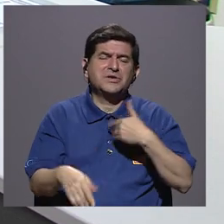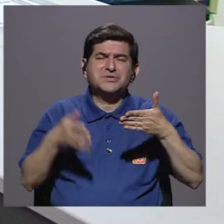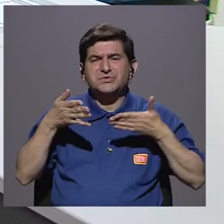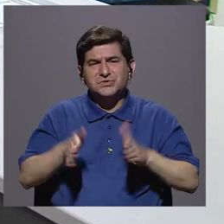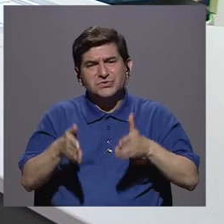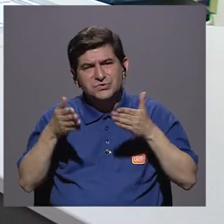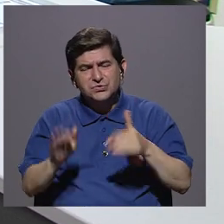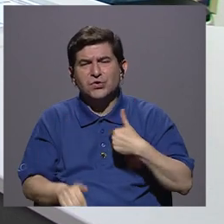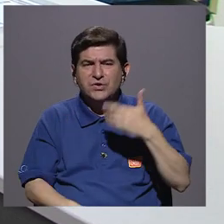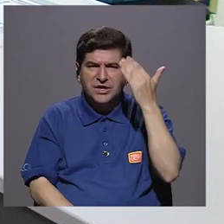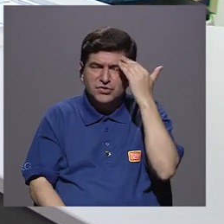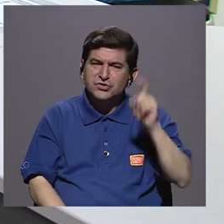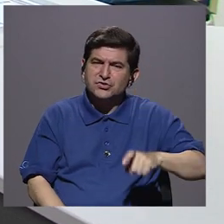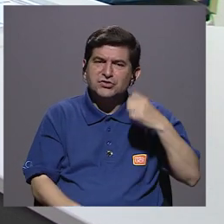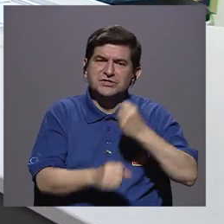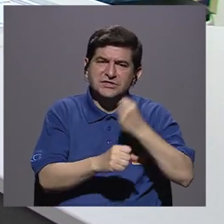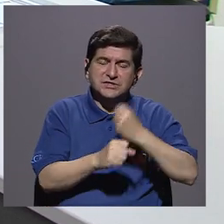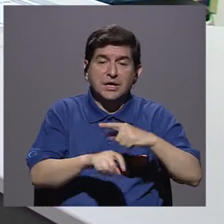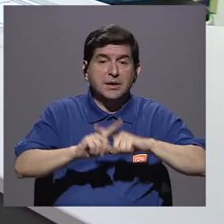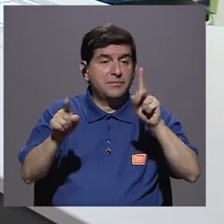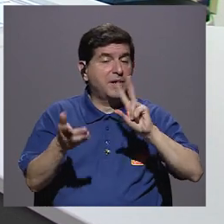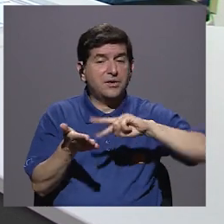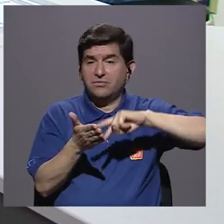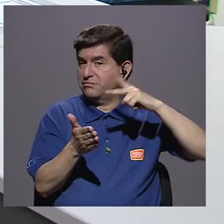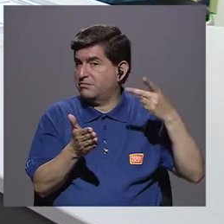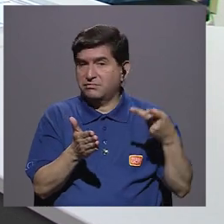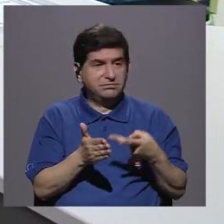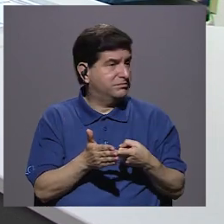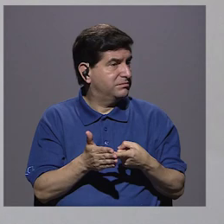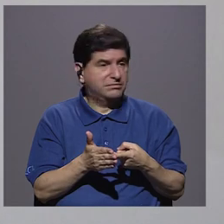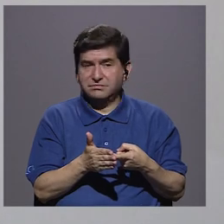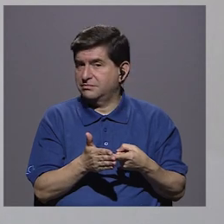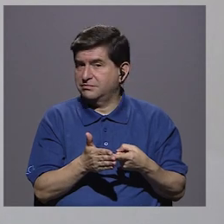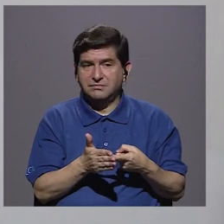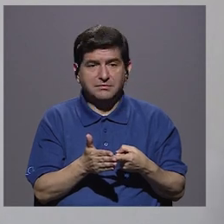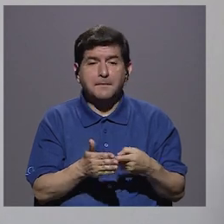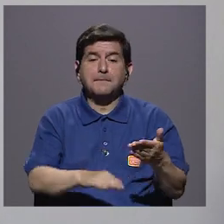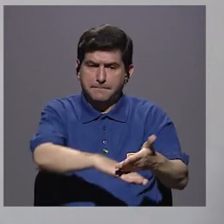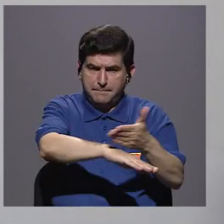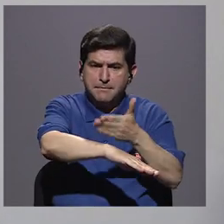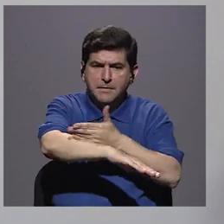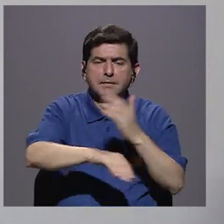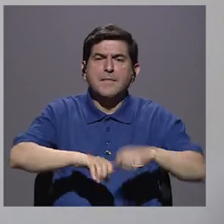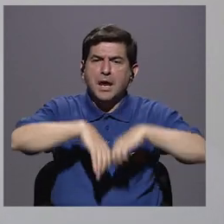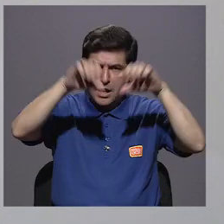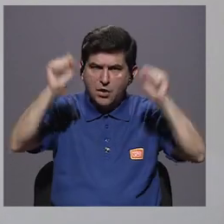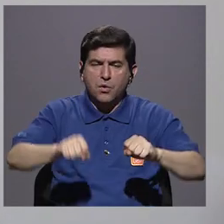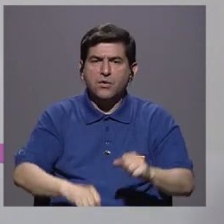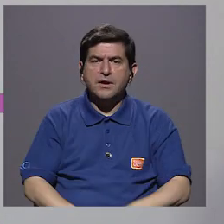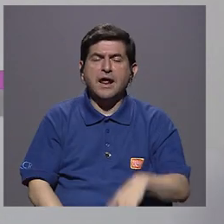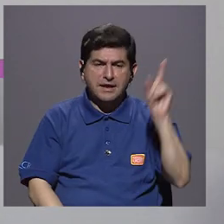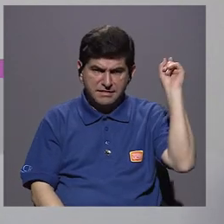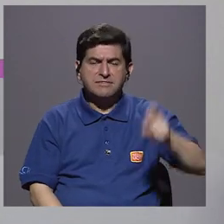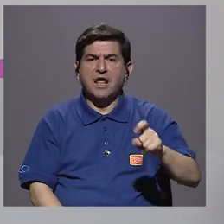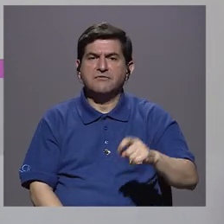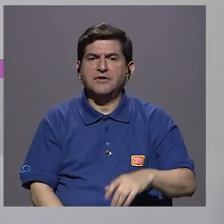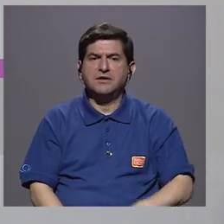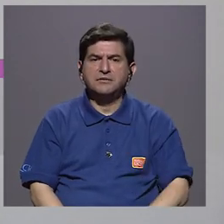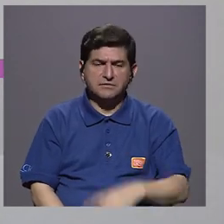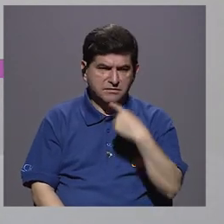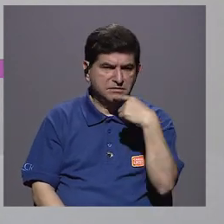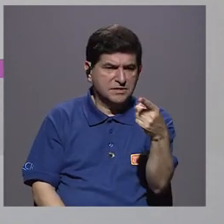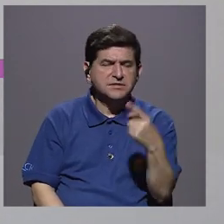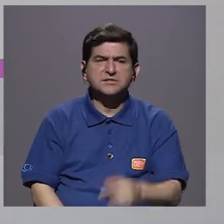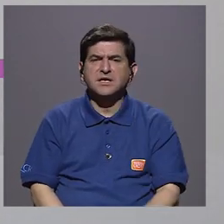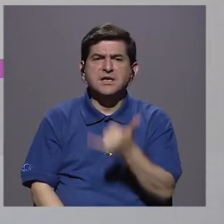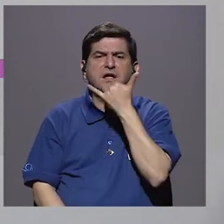tiene hijos y yo sé que ocupa el trabajo, pero no es eso necesariamente. Podemos mejorar el sistema y debemos mejorar el sistema